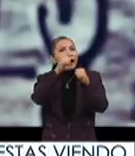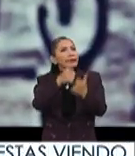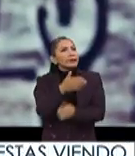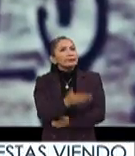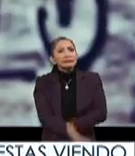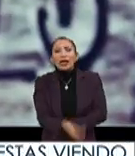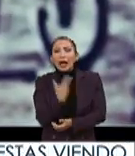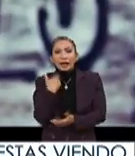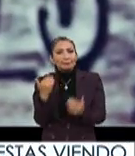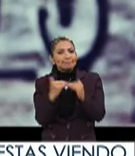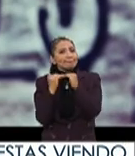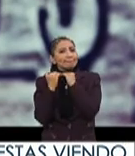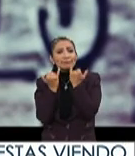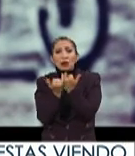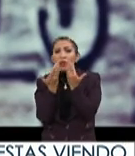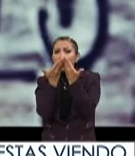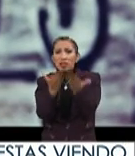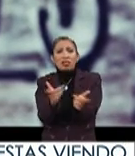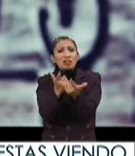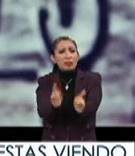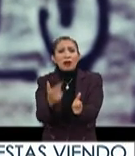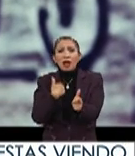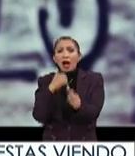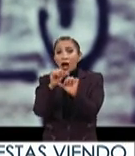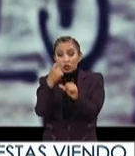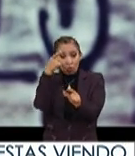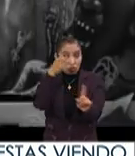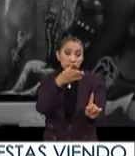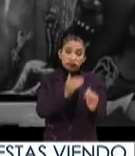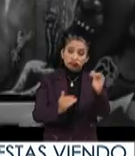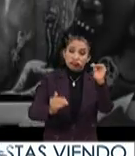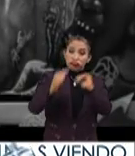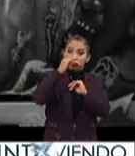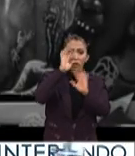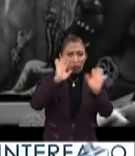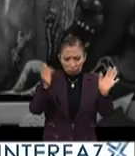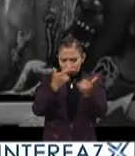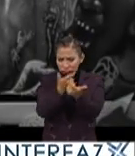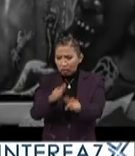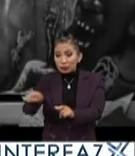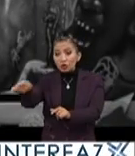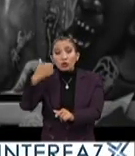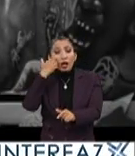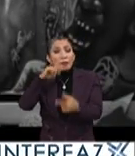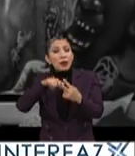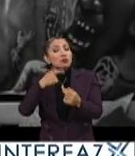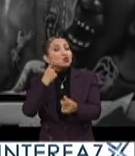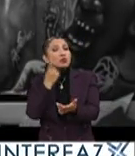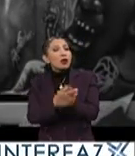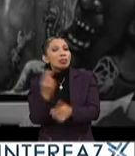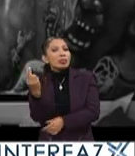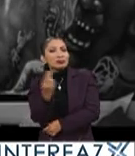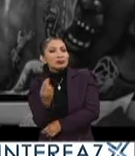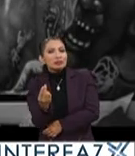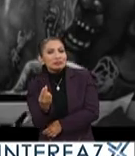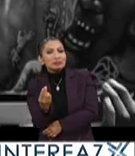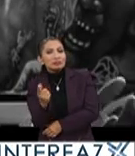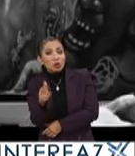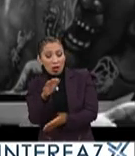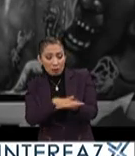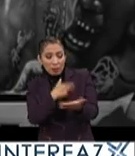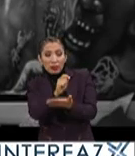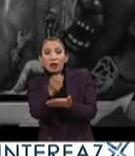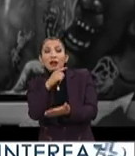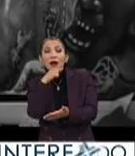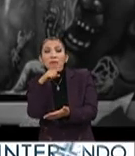arte es democrático y es abierto. El arte no solo es para élite. Realmente si uno quiere empezar, lo único que necesita uno es una hoja y